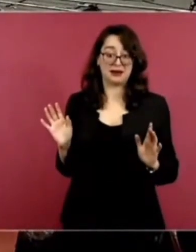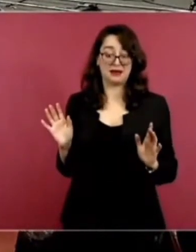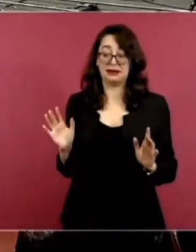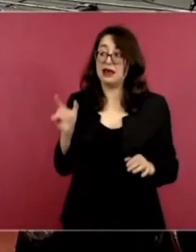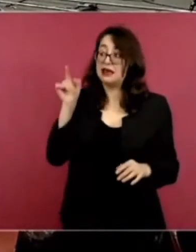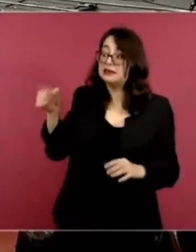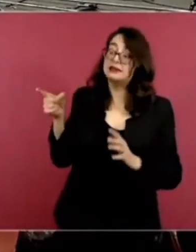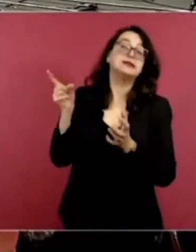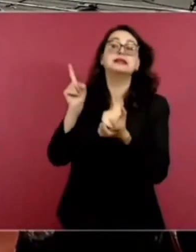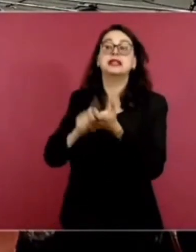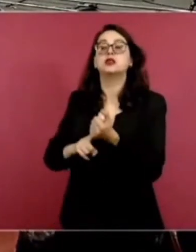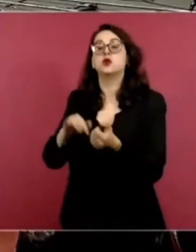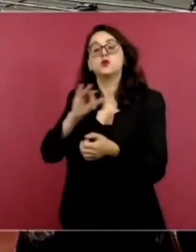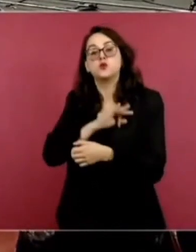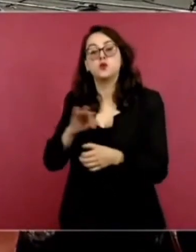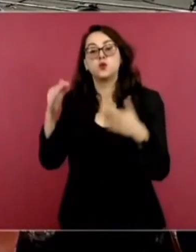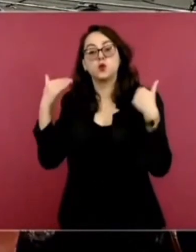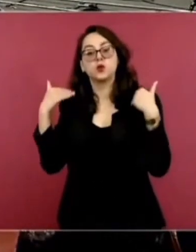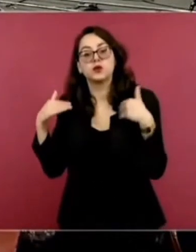cambios